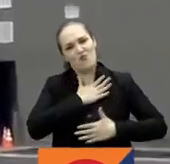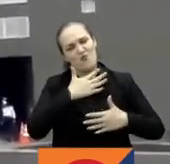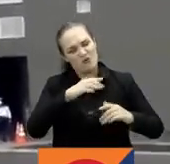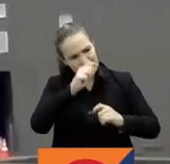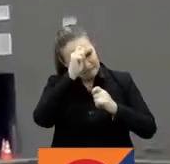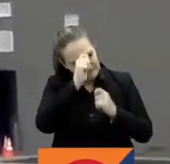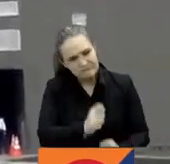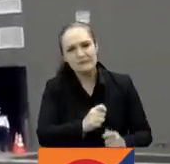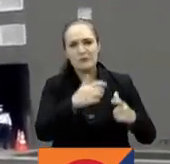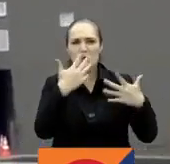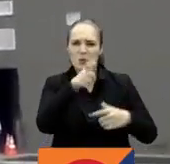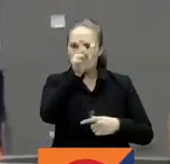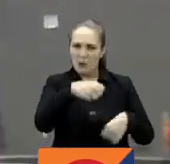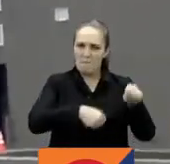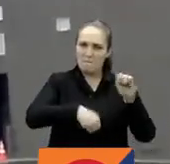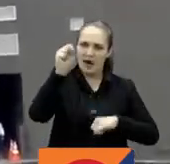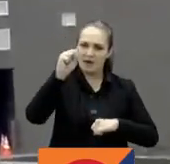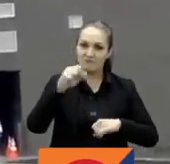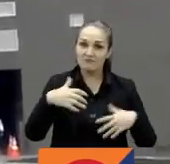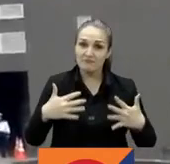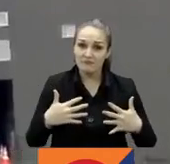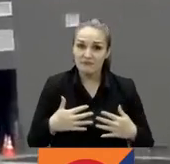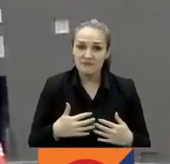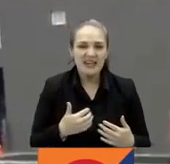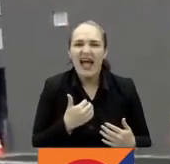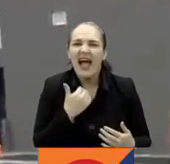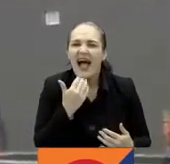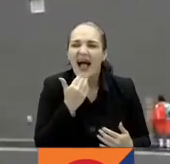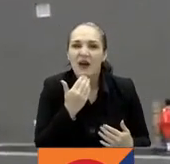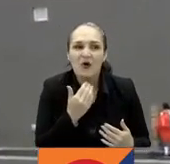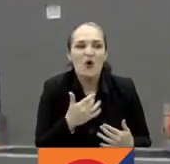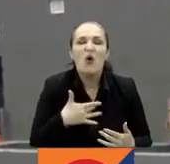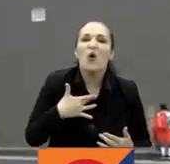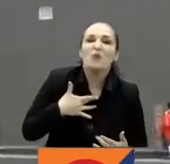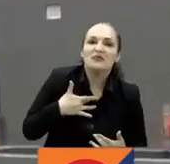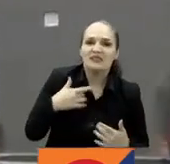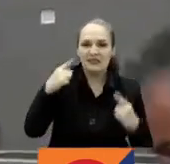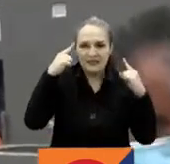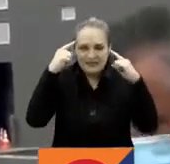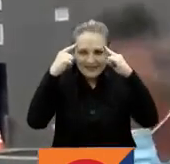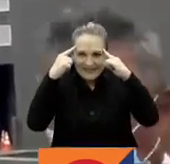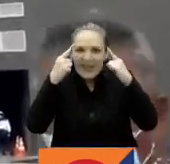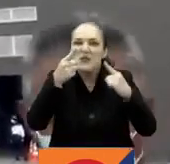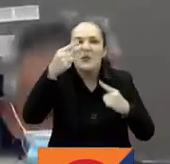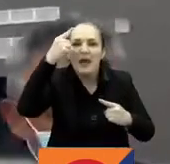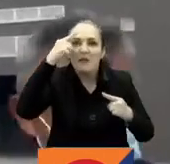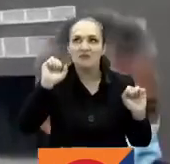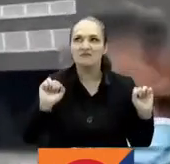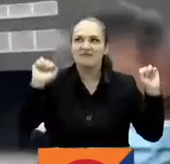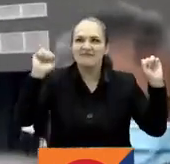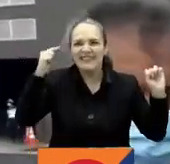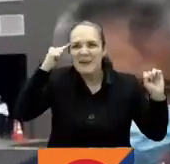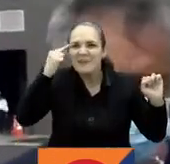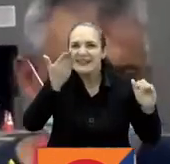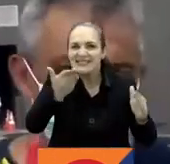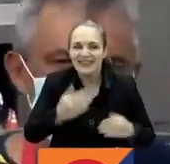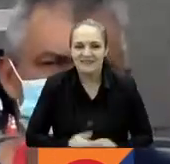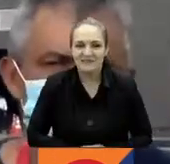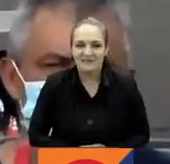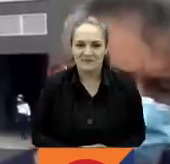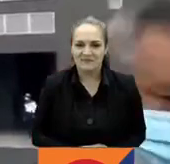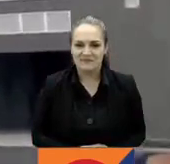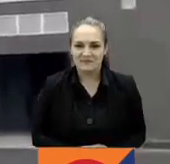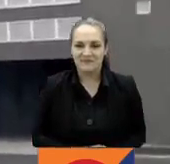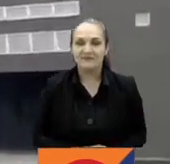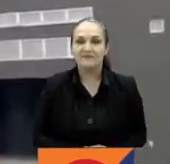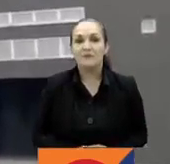y el respeto por lo que usted ha logrado. Denos algún detalle de lo que estaba pasando por su mente en el momento en que estaba en el desarrollo de la prueba, Luis Javier. Oh, bueno, primero que